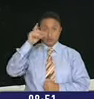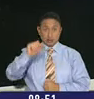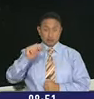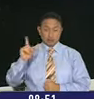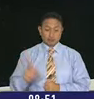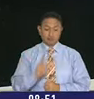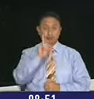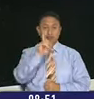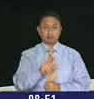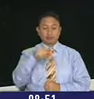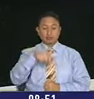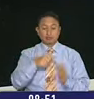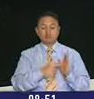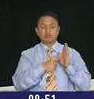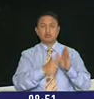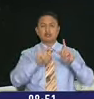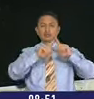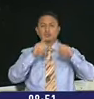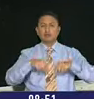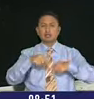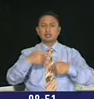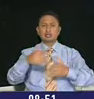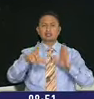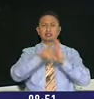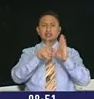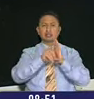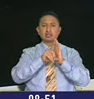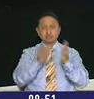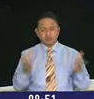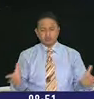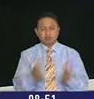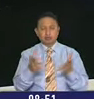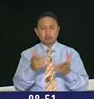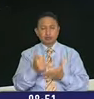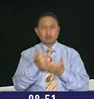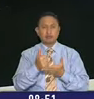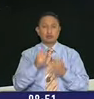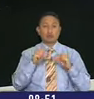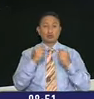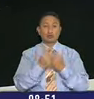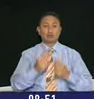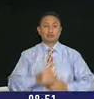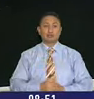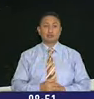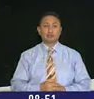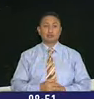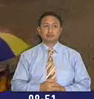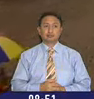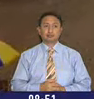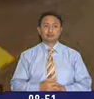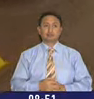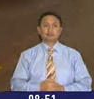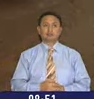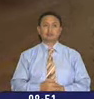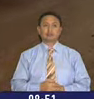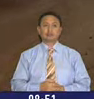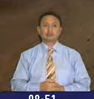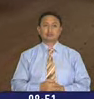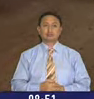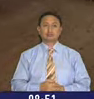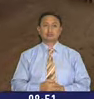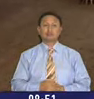Guillermo Lasso, destacó varias de las políticas impulsadas en favor de este sector. La tercera fuente